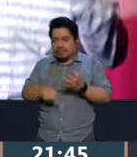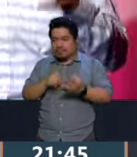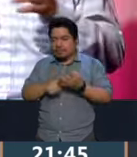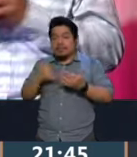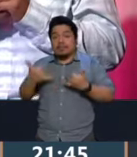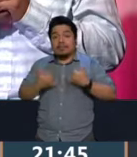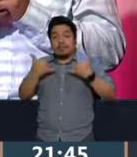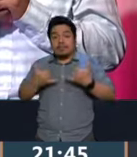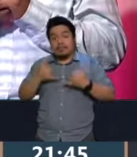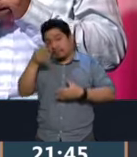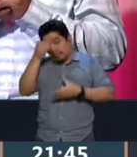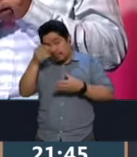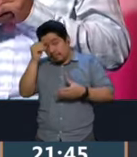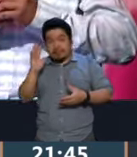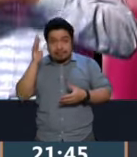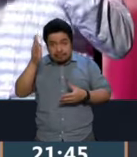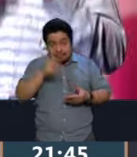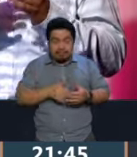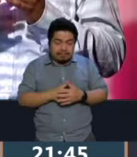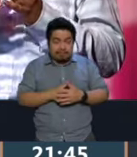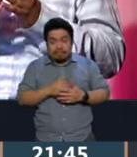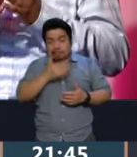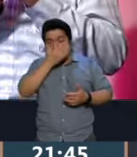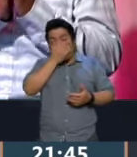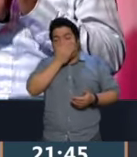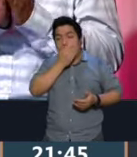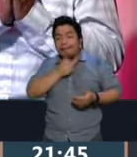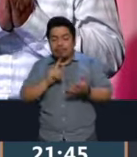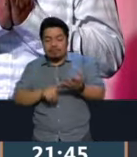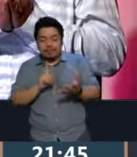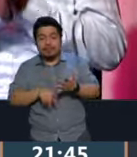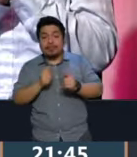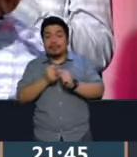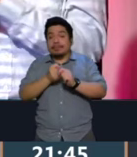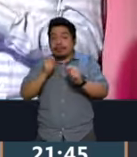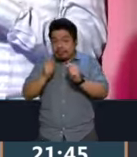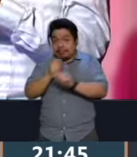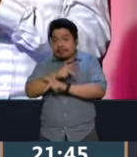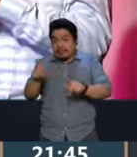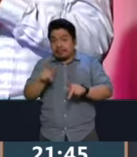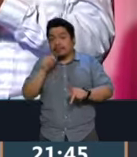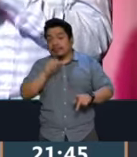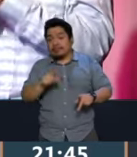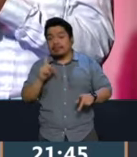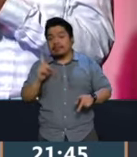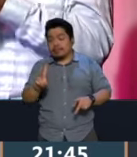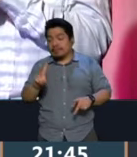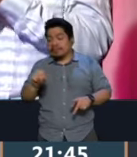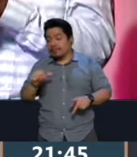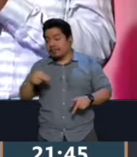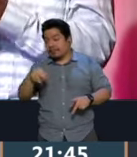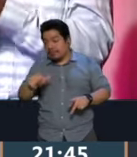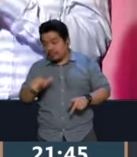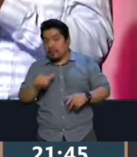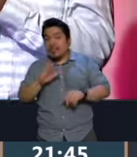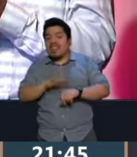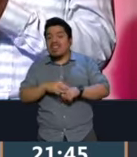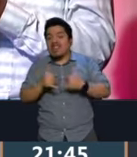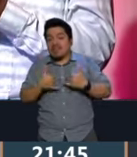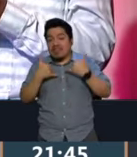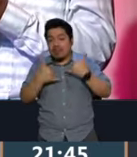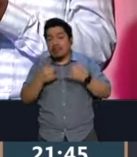¿Qué propone Clara para los jóvenes también? Una beca para el transporte público, porque como bien dijo Vania, los jóvenes son quienes más utilizamos